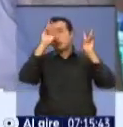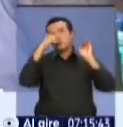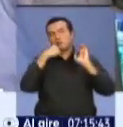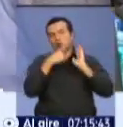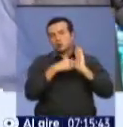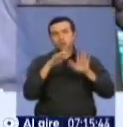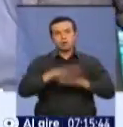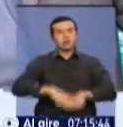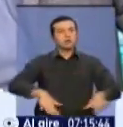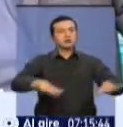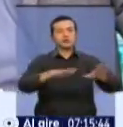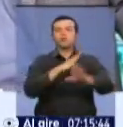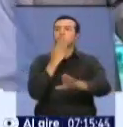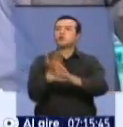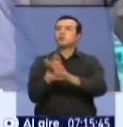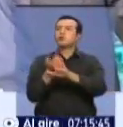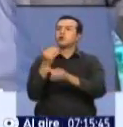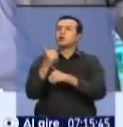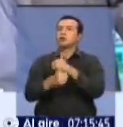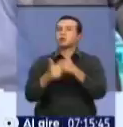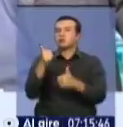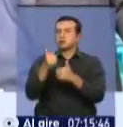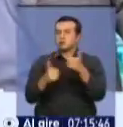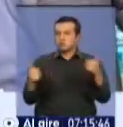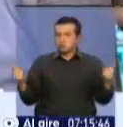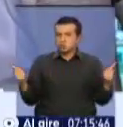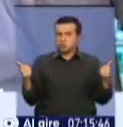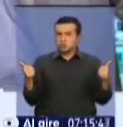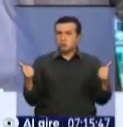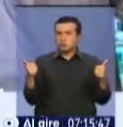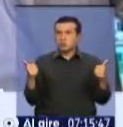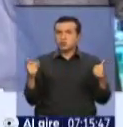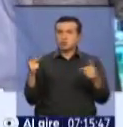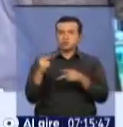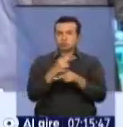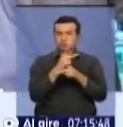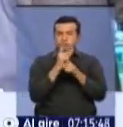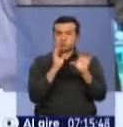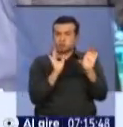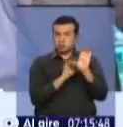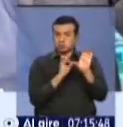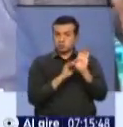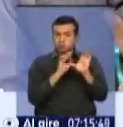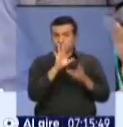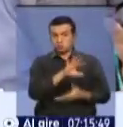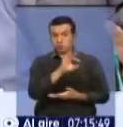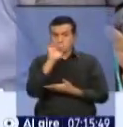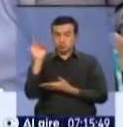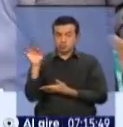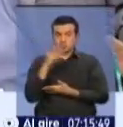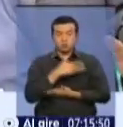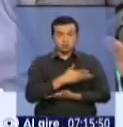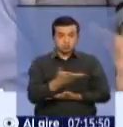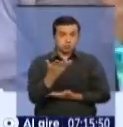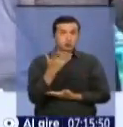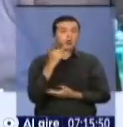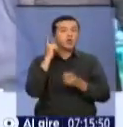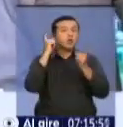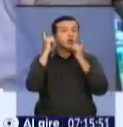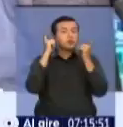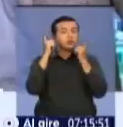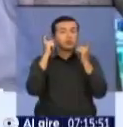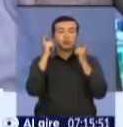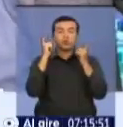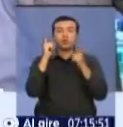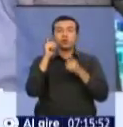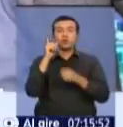ejemplo, propone candidatos que van a sacar en el Consejo de Participación Ciudadana y van a tener control. Los